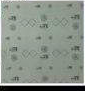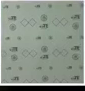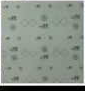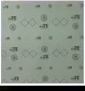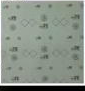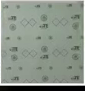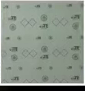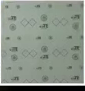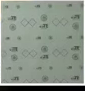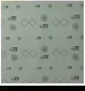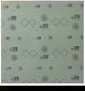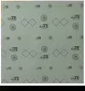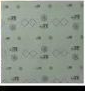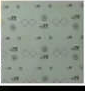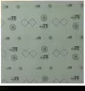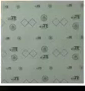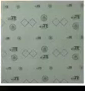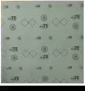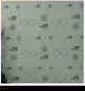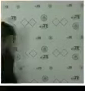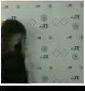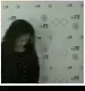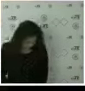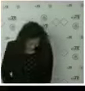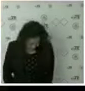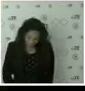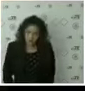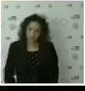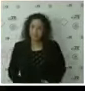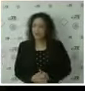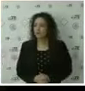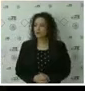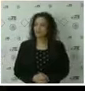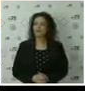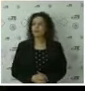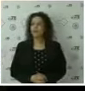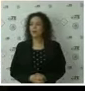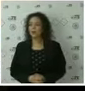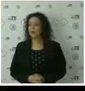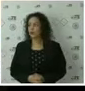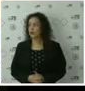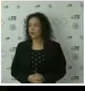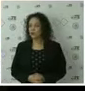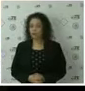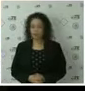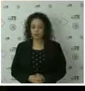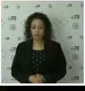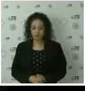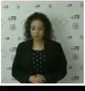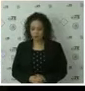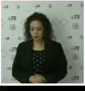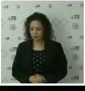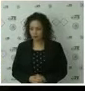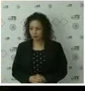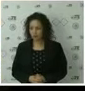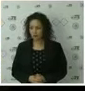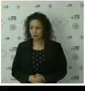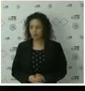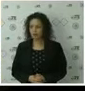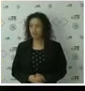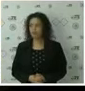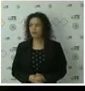Tribunal Electoral de la Ciudad de México para el desarrollo de sus actividades a distancia. El Tribunal Electoral de la Ciudad de México y la Secretaría